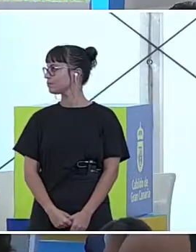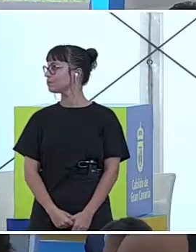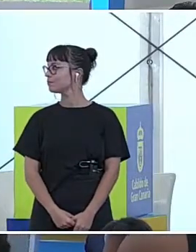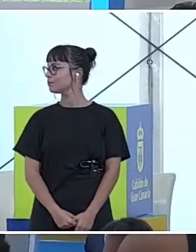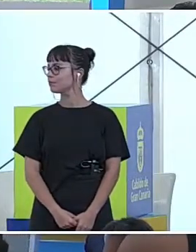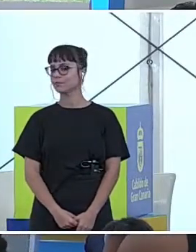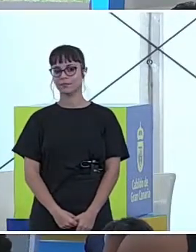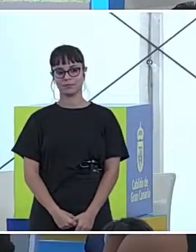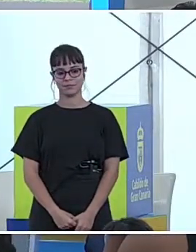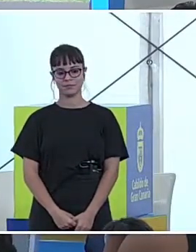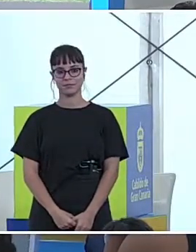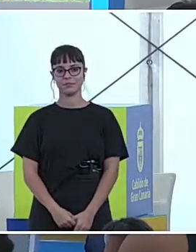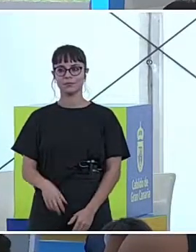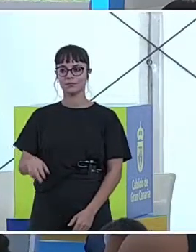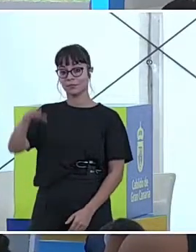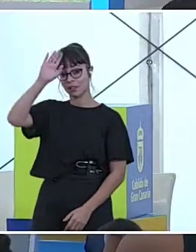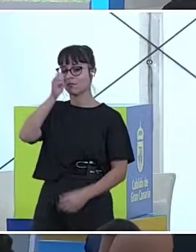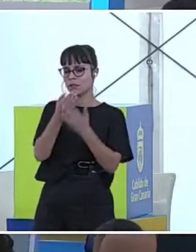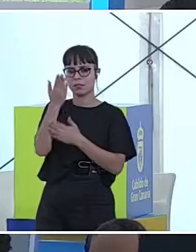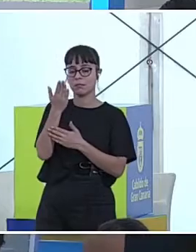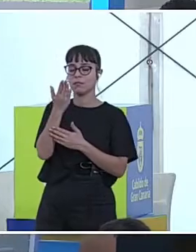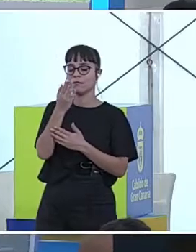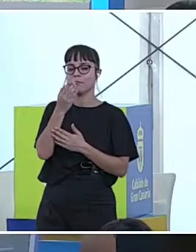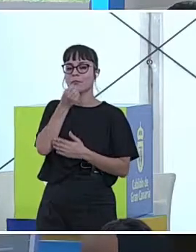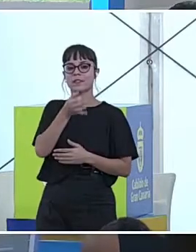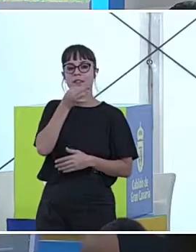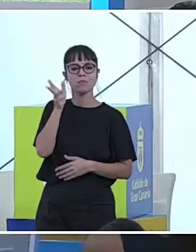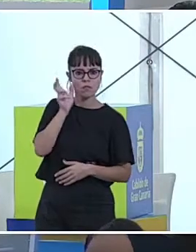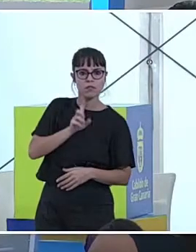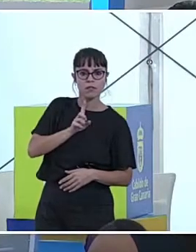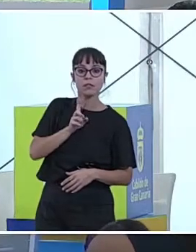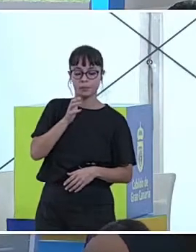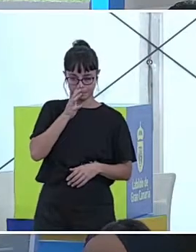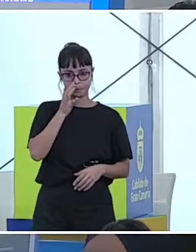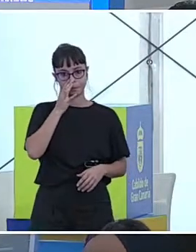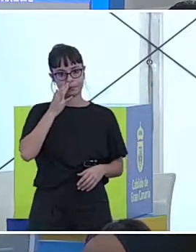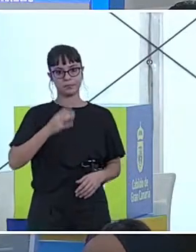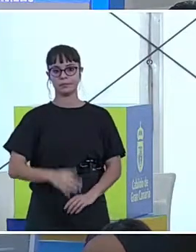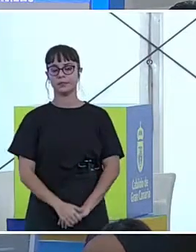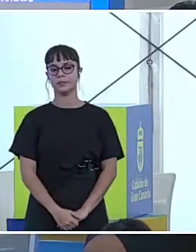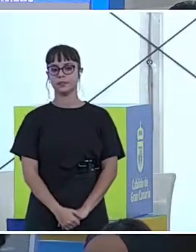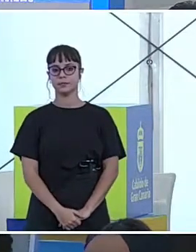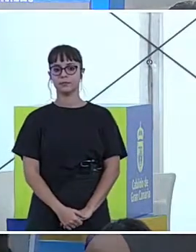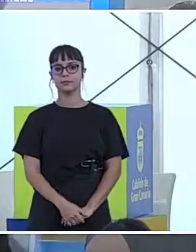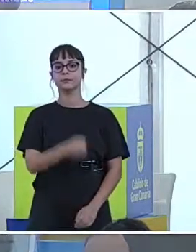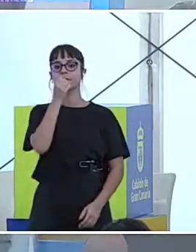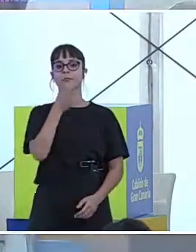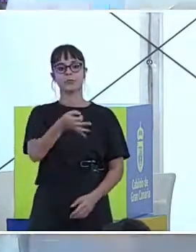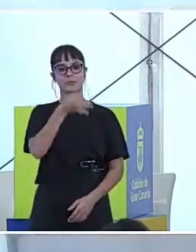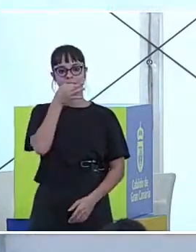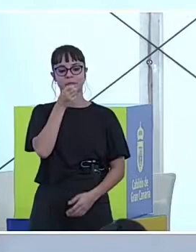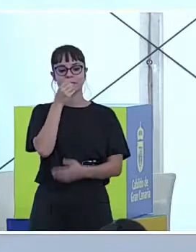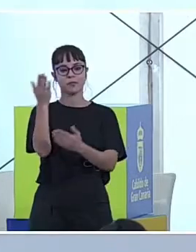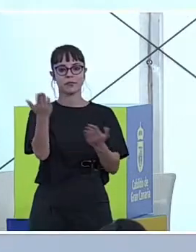Buenas tardes. ¿Se oye? Ah, vale. A ver si no me lío. Buenas tardes, bienvenidos.